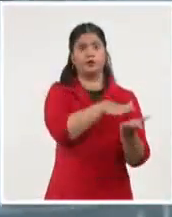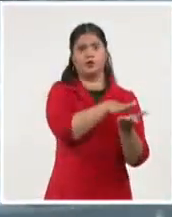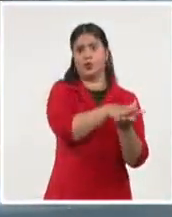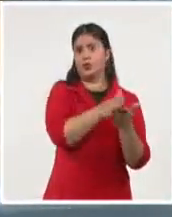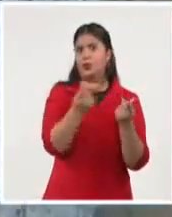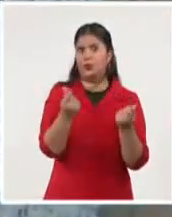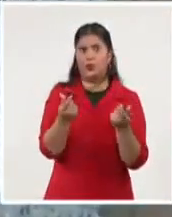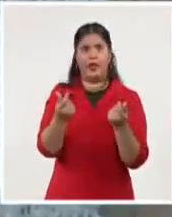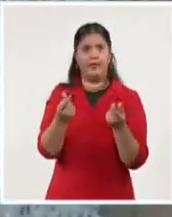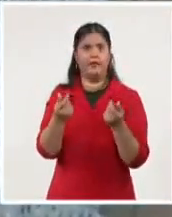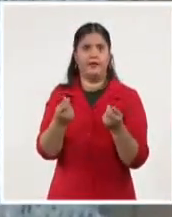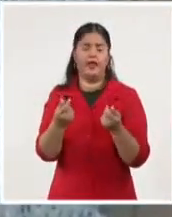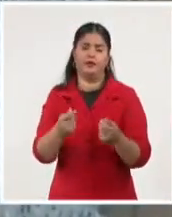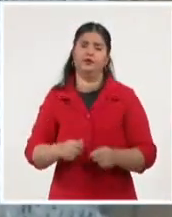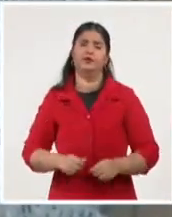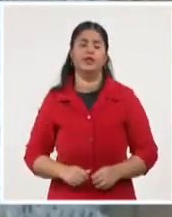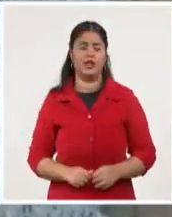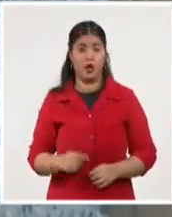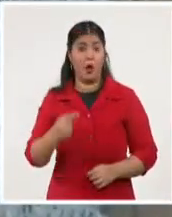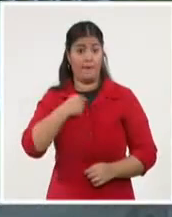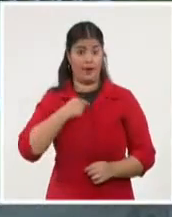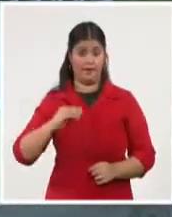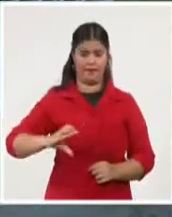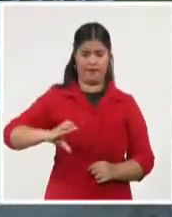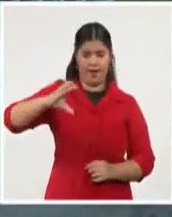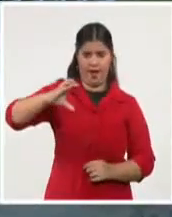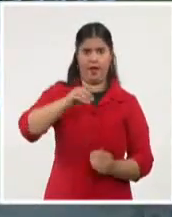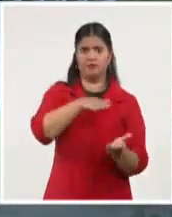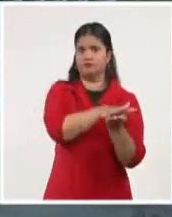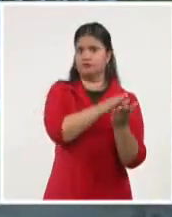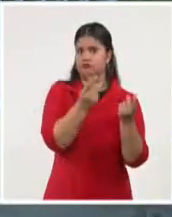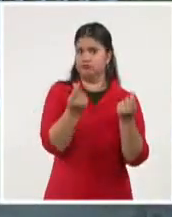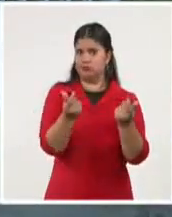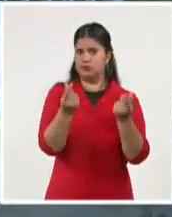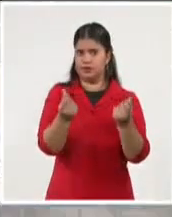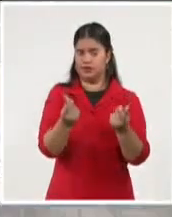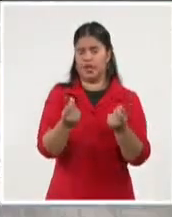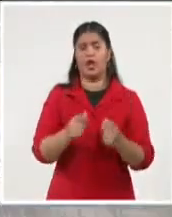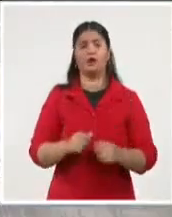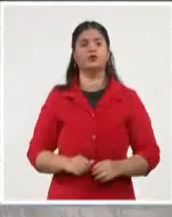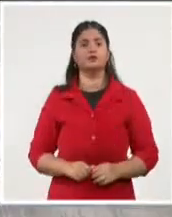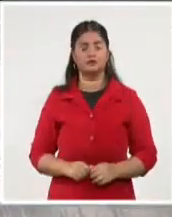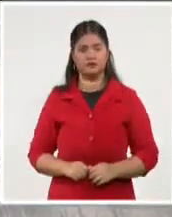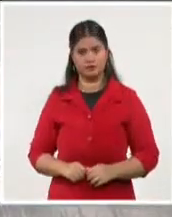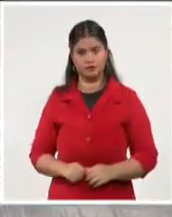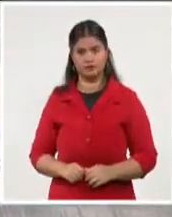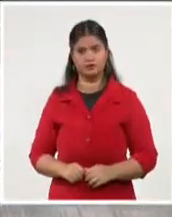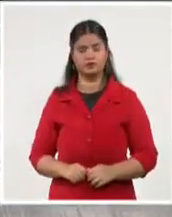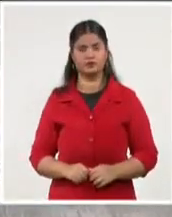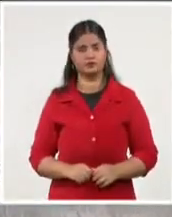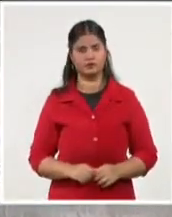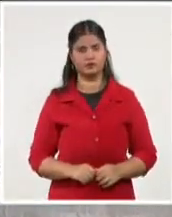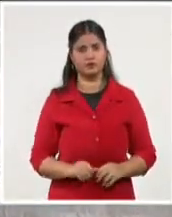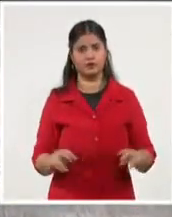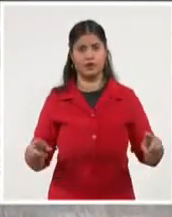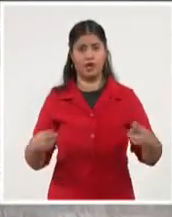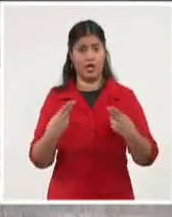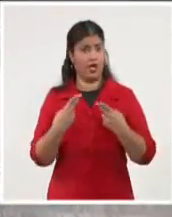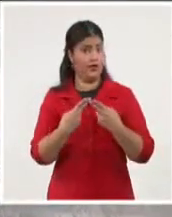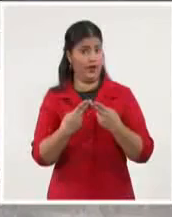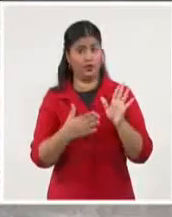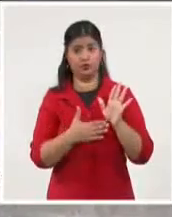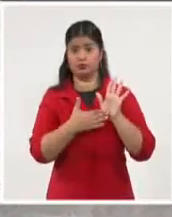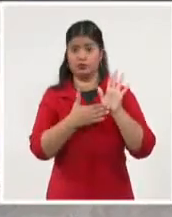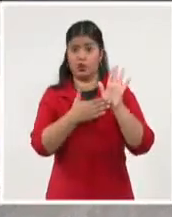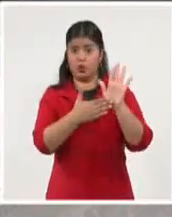para obtener préstamos más favorables o minimizándolos para obtener ventajas fiscales. En la moción presentada a última hora del